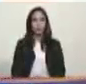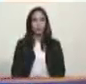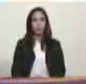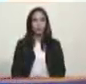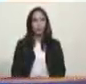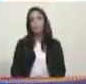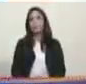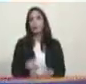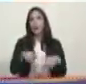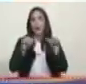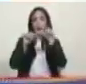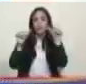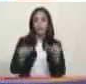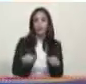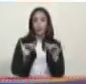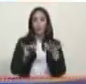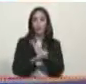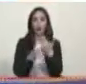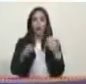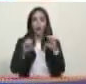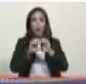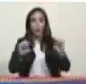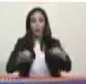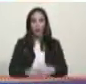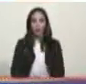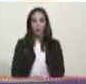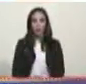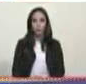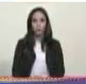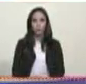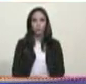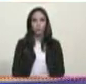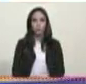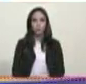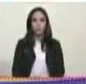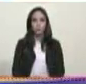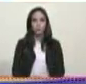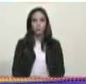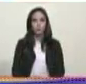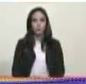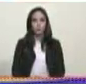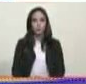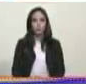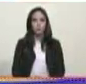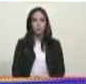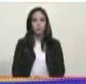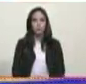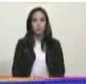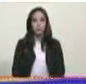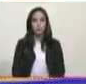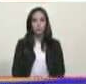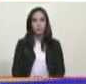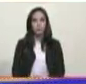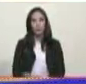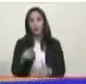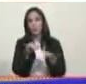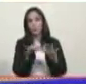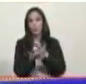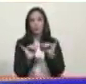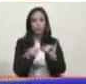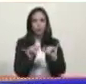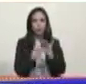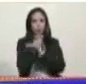Sistema educativo, pero además, para lograr, como nos explicaba Carlos Alberto, el ingeniero Carlos Alberto del Metro de